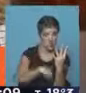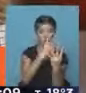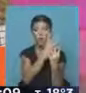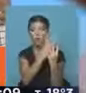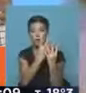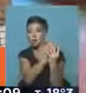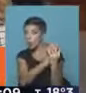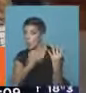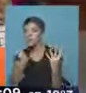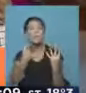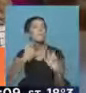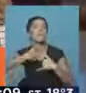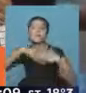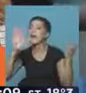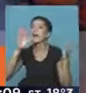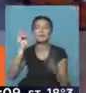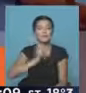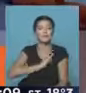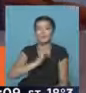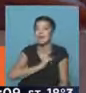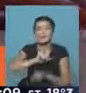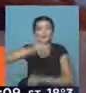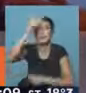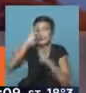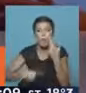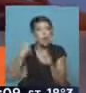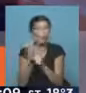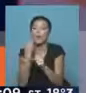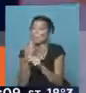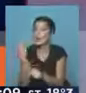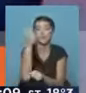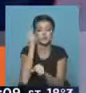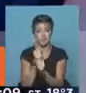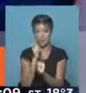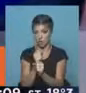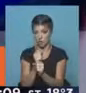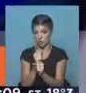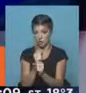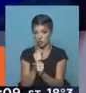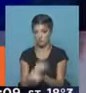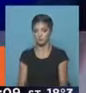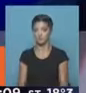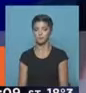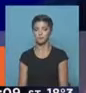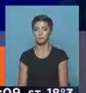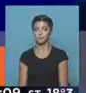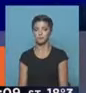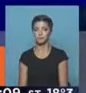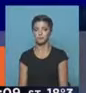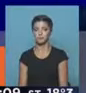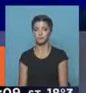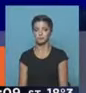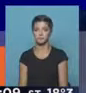más títulos y especializaciones que tenga, no consigue trabajo. La cuestión va a continuar